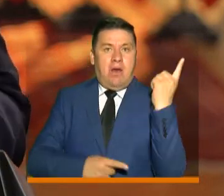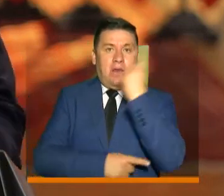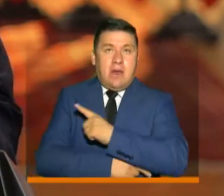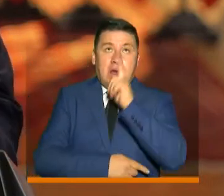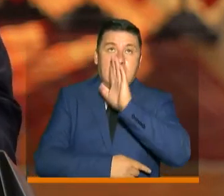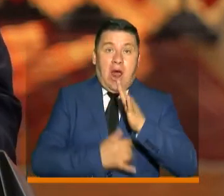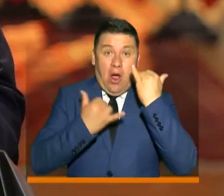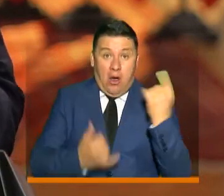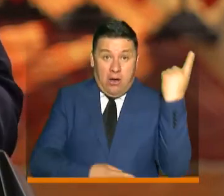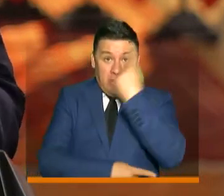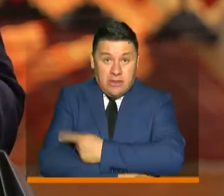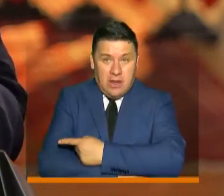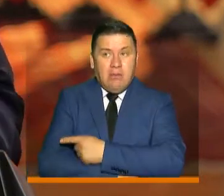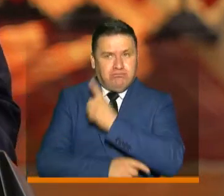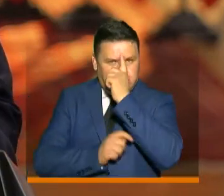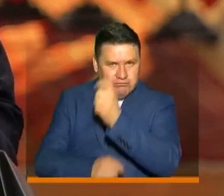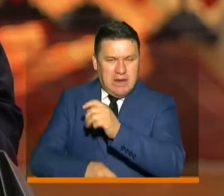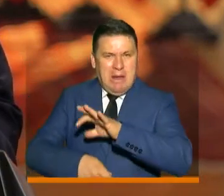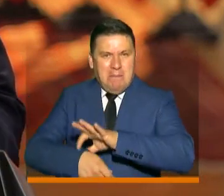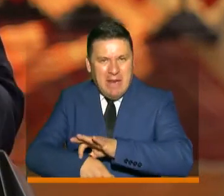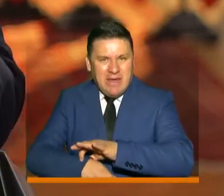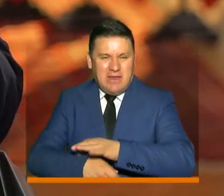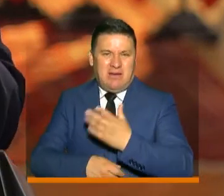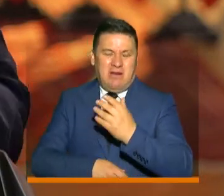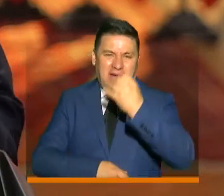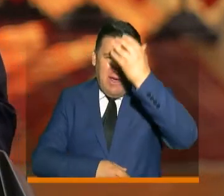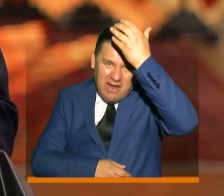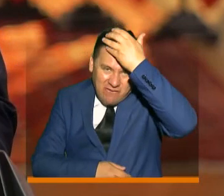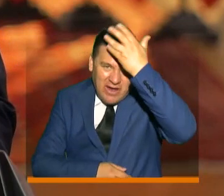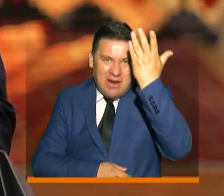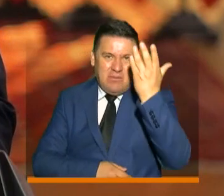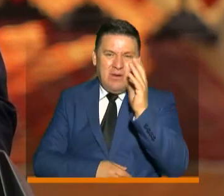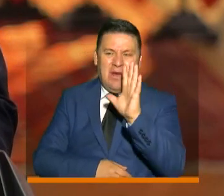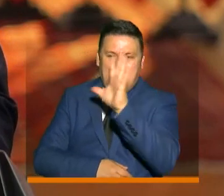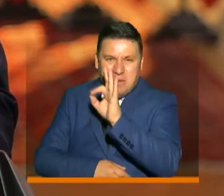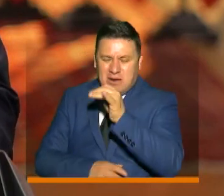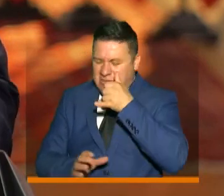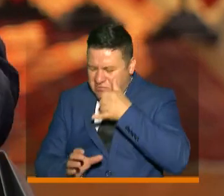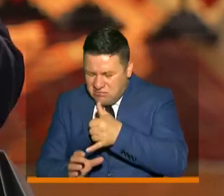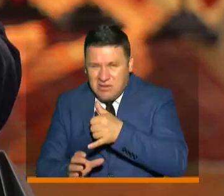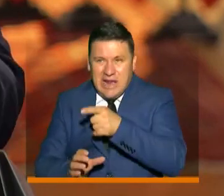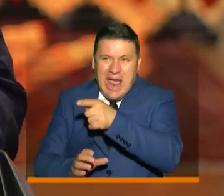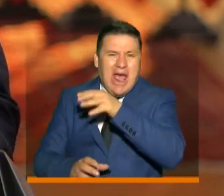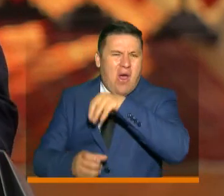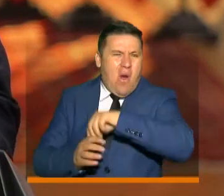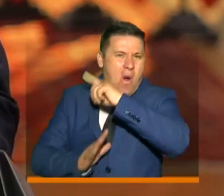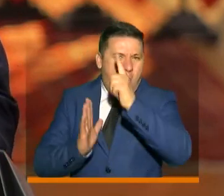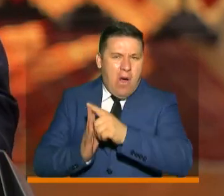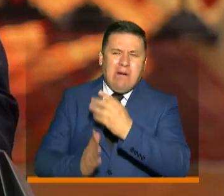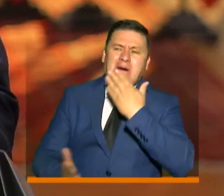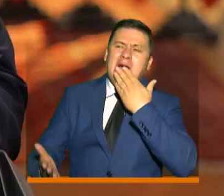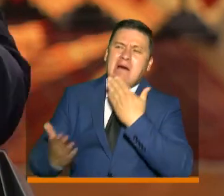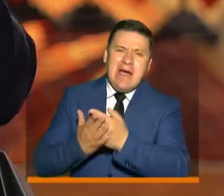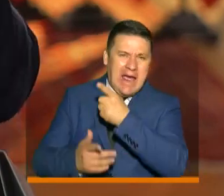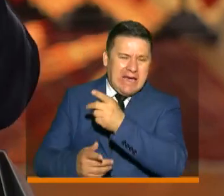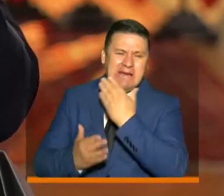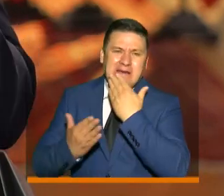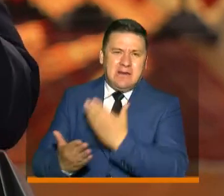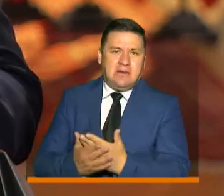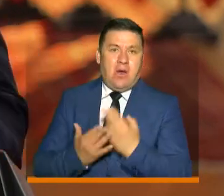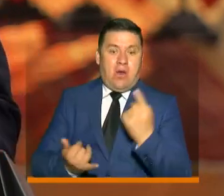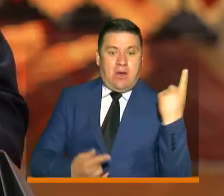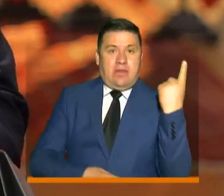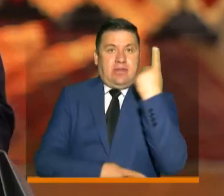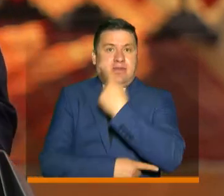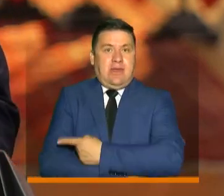enfermeros epidemiólogos bacteriólogos y profesionales de la salud que se han entregado que este